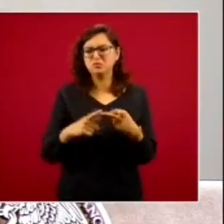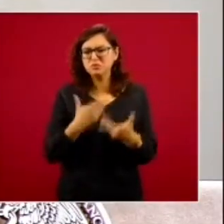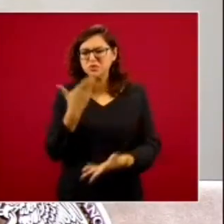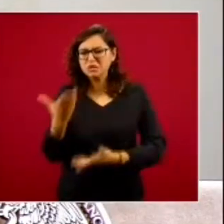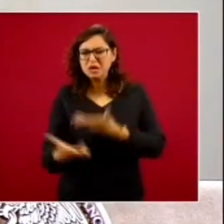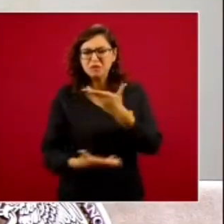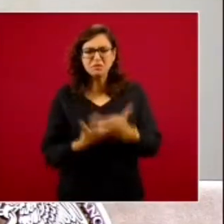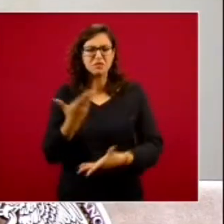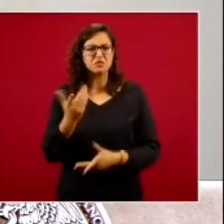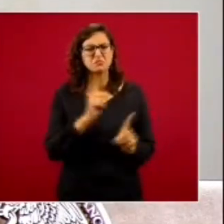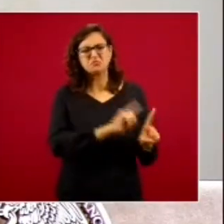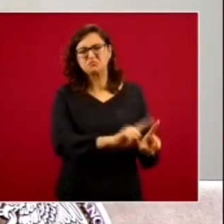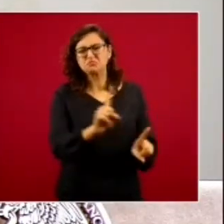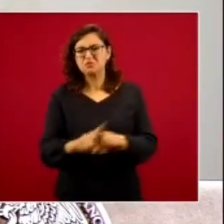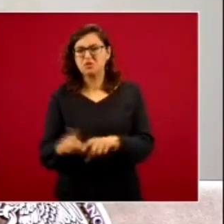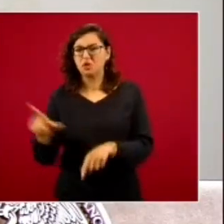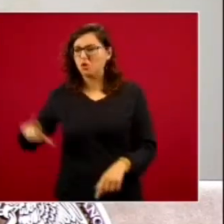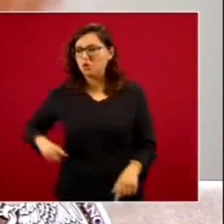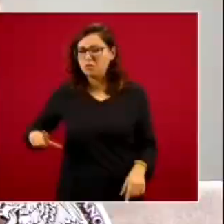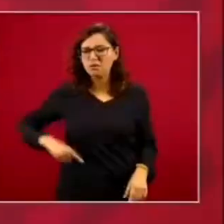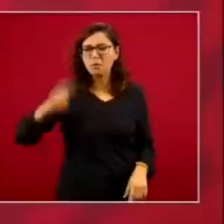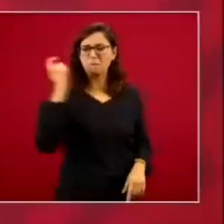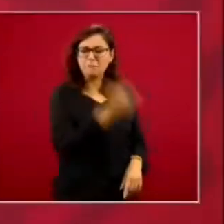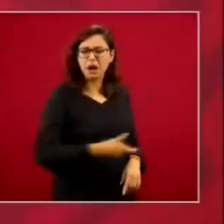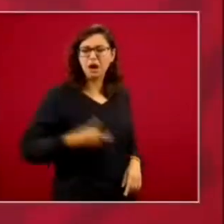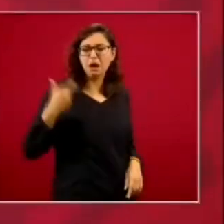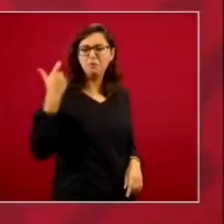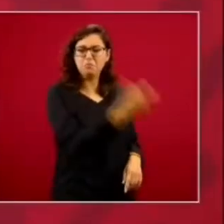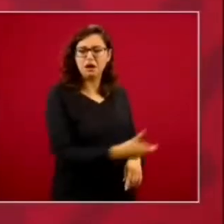servicios de todo tipo, una empresa